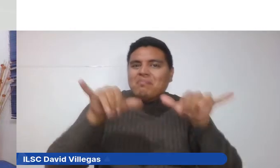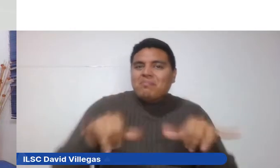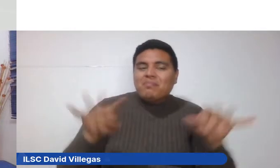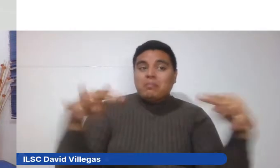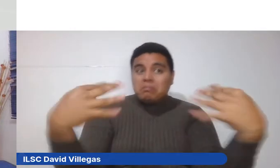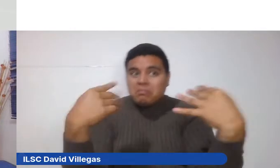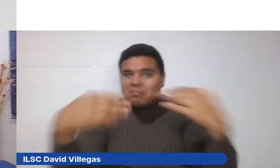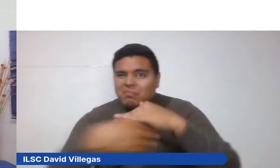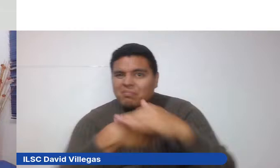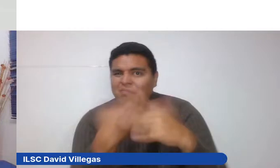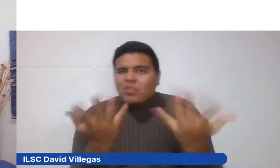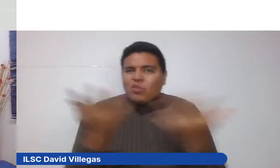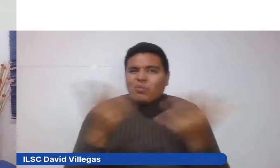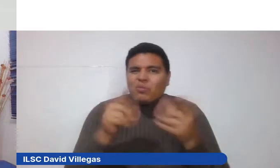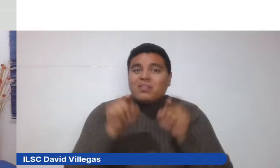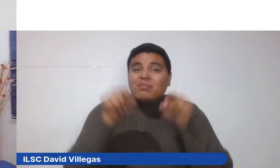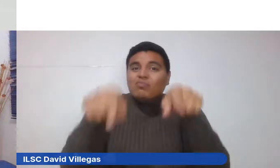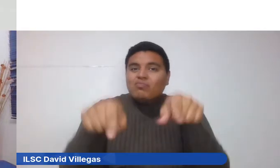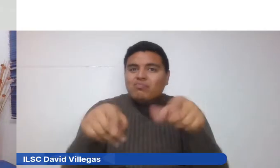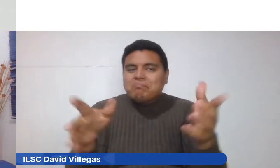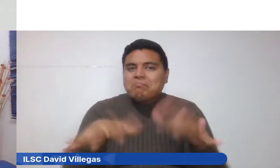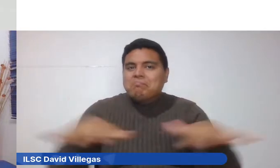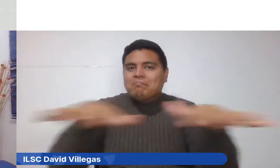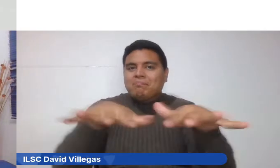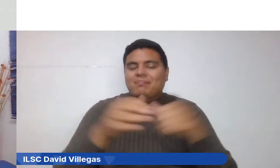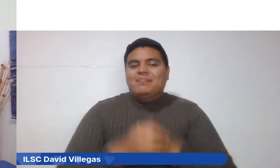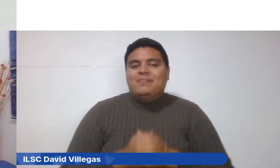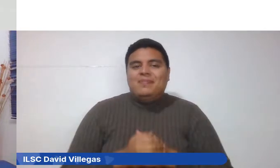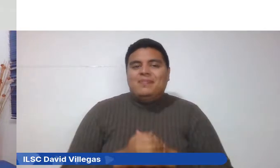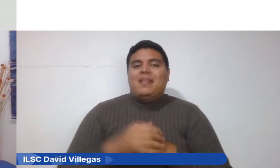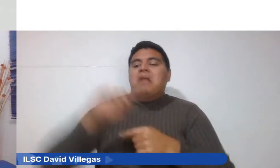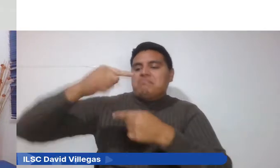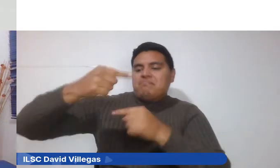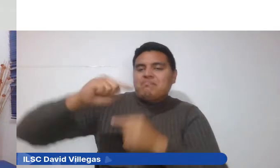quedará aquí en el Facebook de la Fundación Nuevo